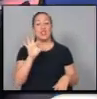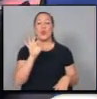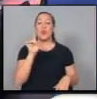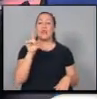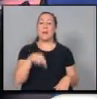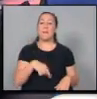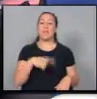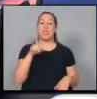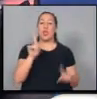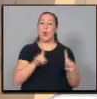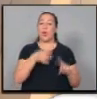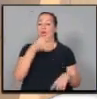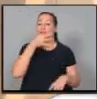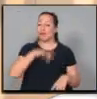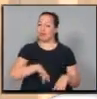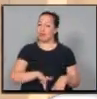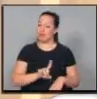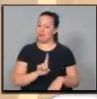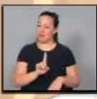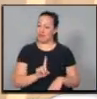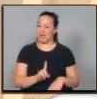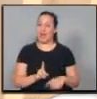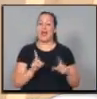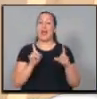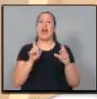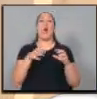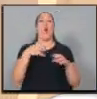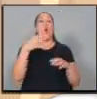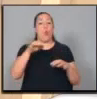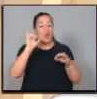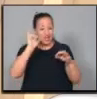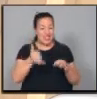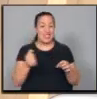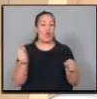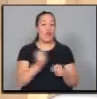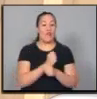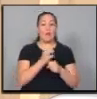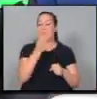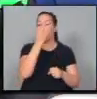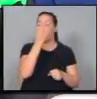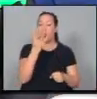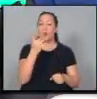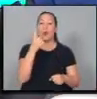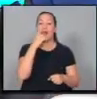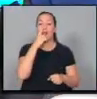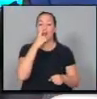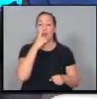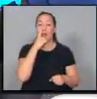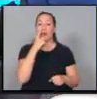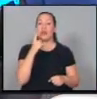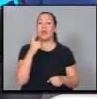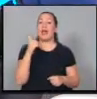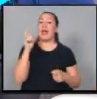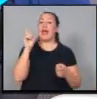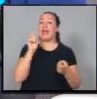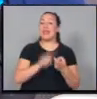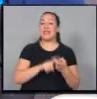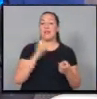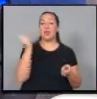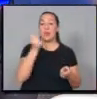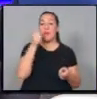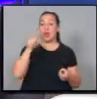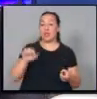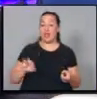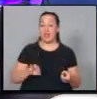especulación. El único que no es especulación es la fecha, 24 de junio. Ahí está. Después, si el catering es catalán... El casamiento yo creo que hay un ser. Poco